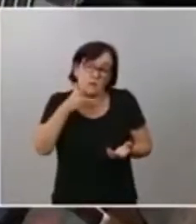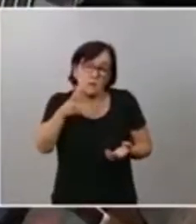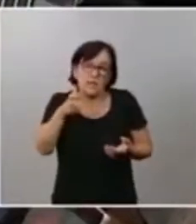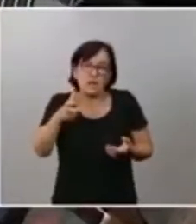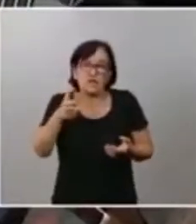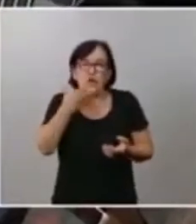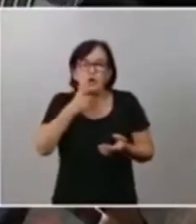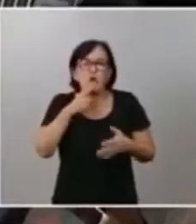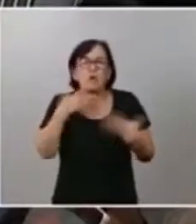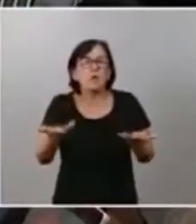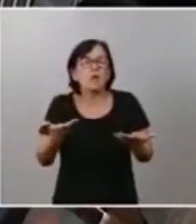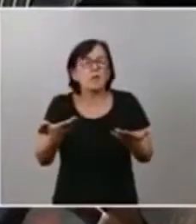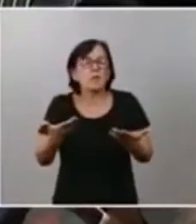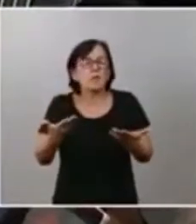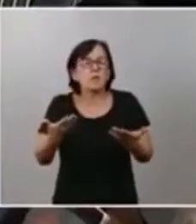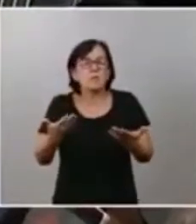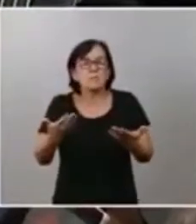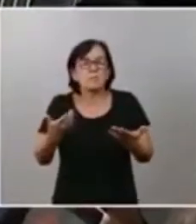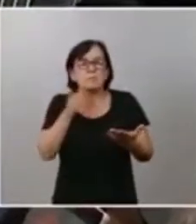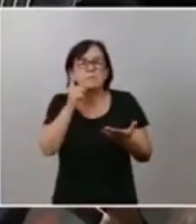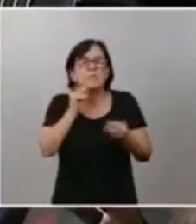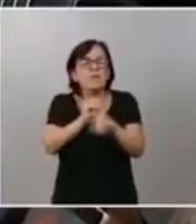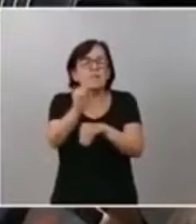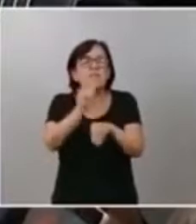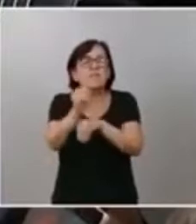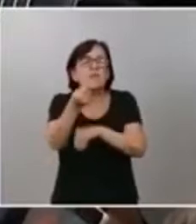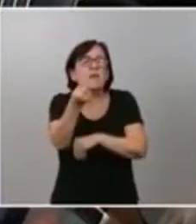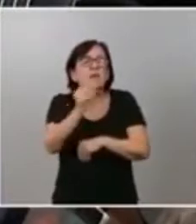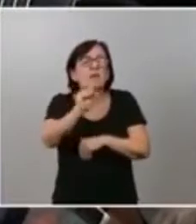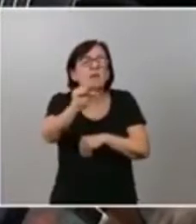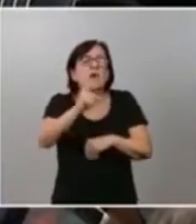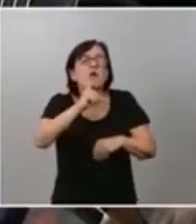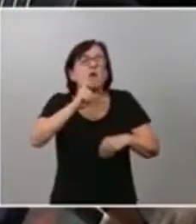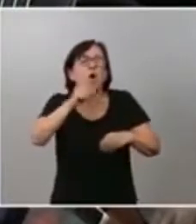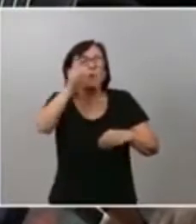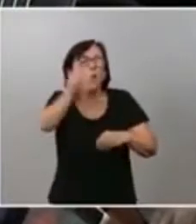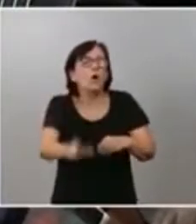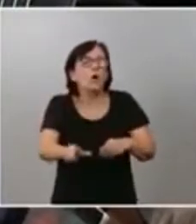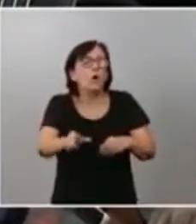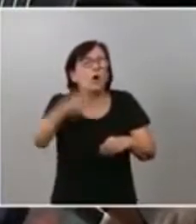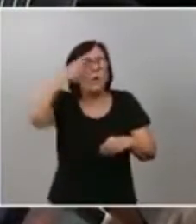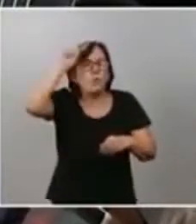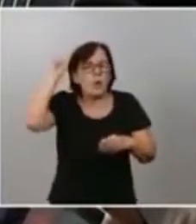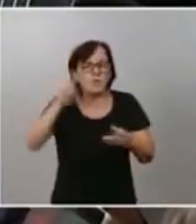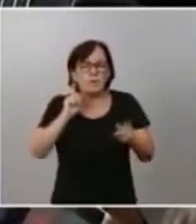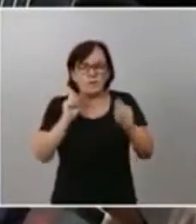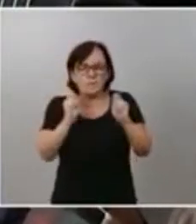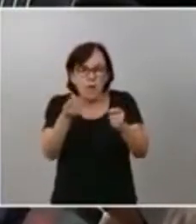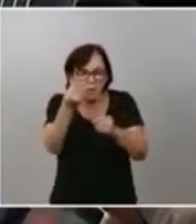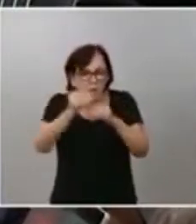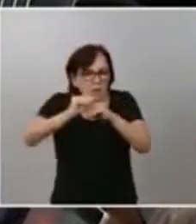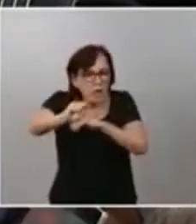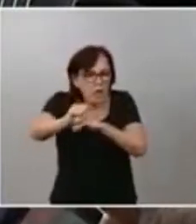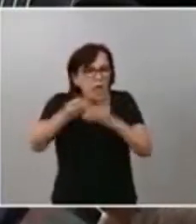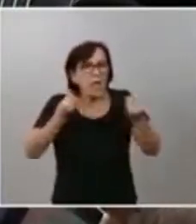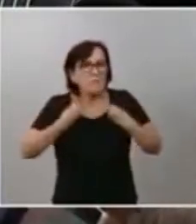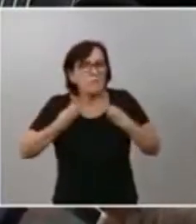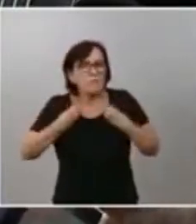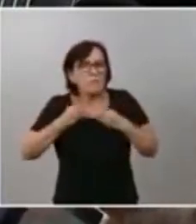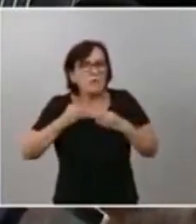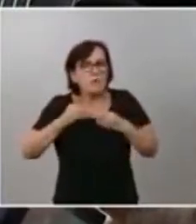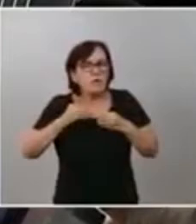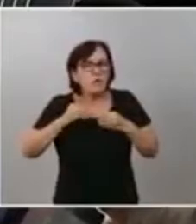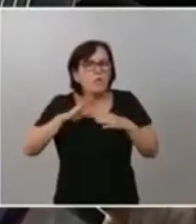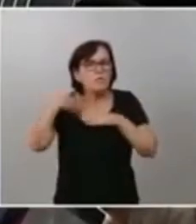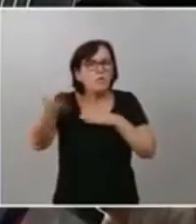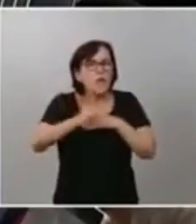a ser las vías de financiación a partir de ahora del rey emérito? ¿No tiene asignación y vive fuera de la zarzuela? Gracias.